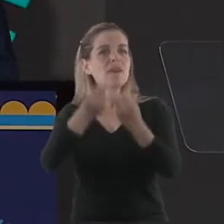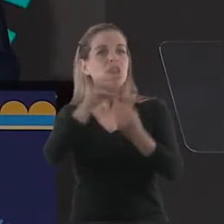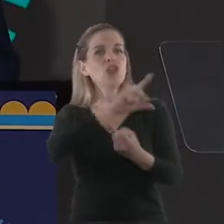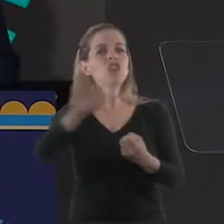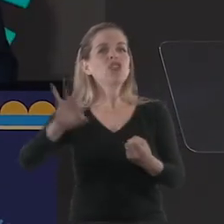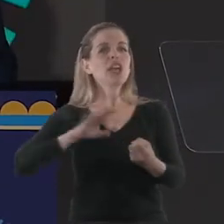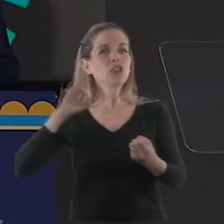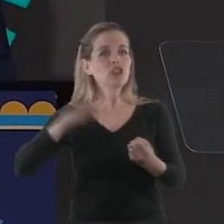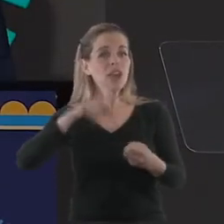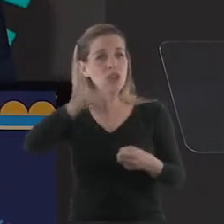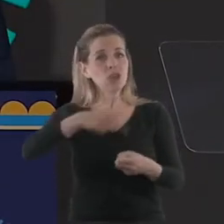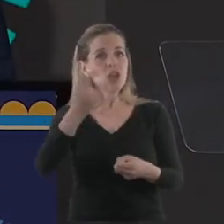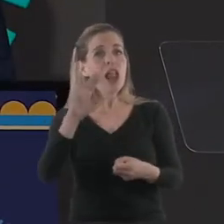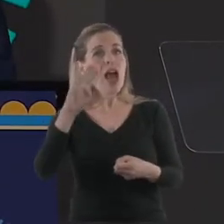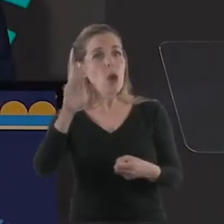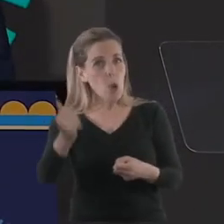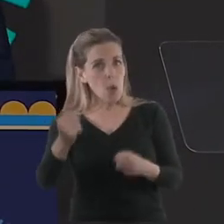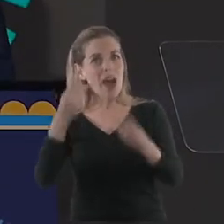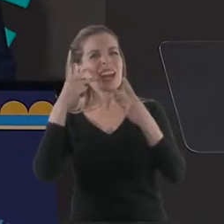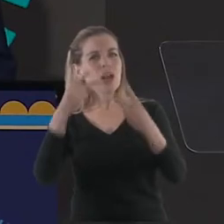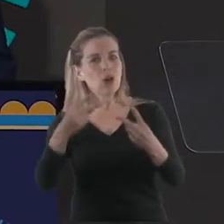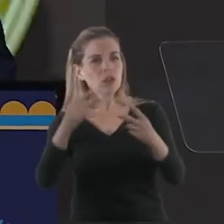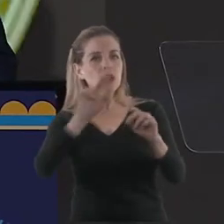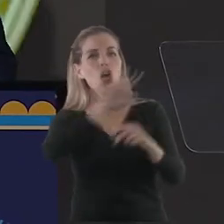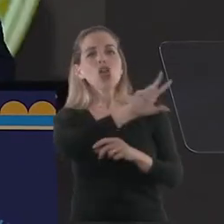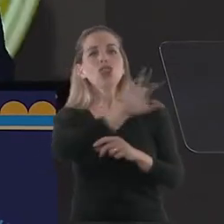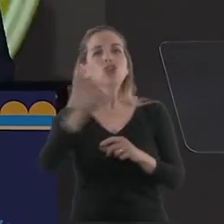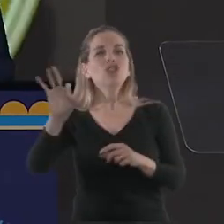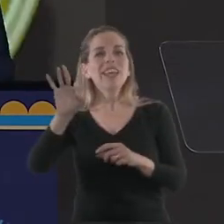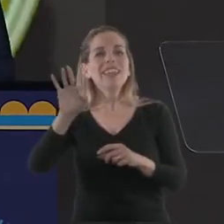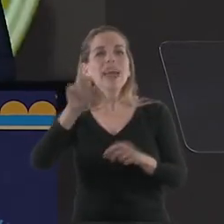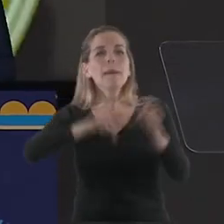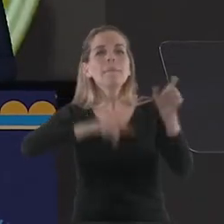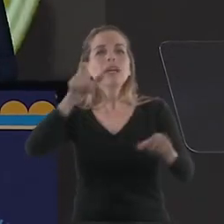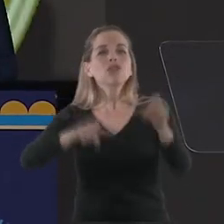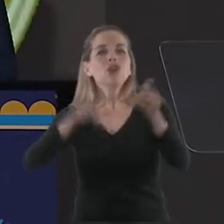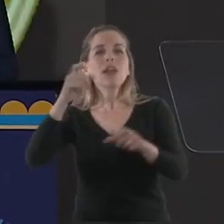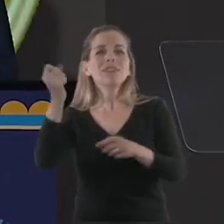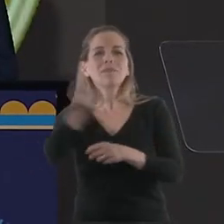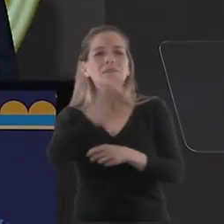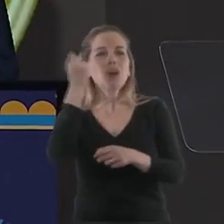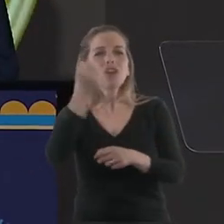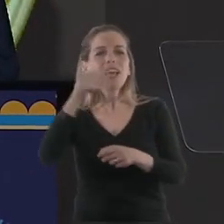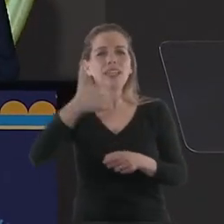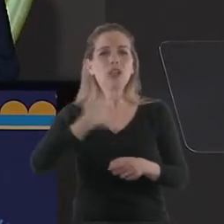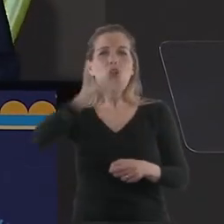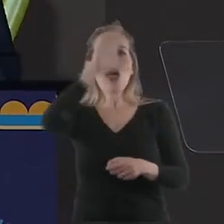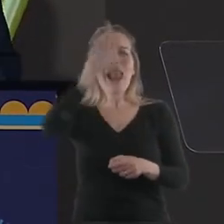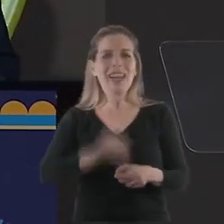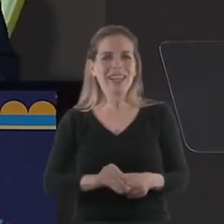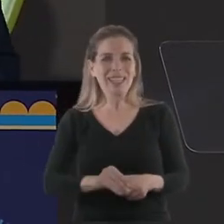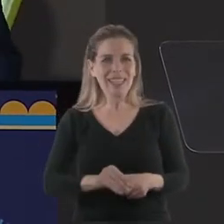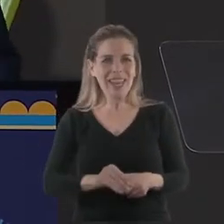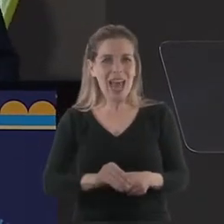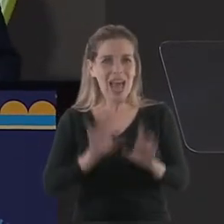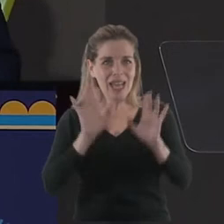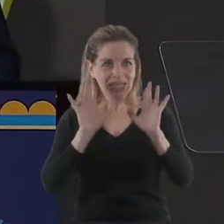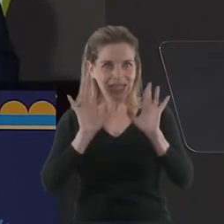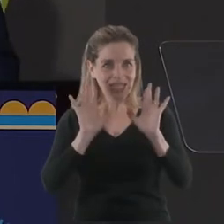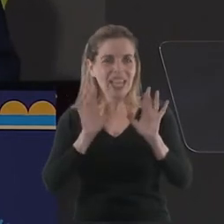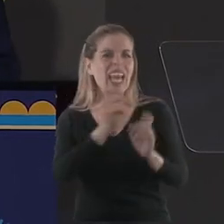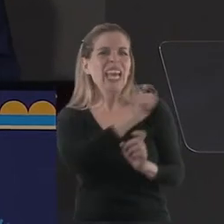Aires va a reconocer a 200 personalidades destacadas en la Argentina. Estas